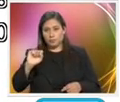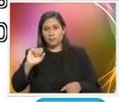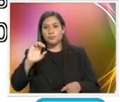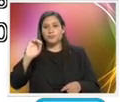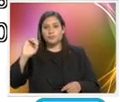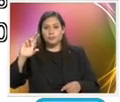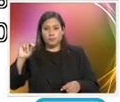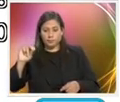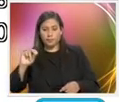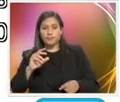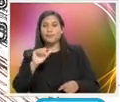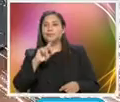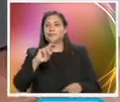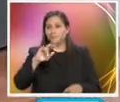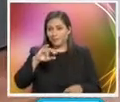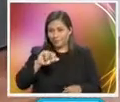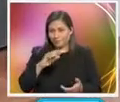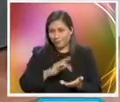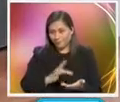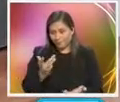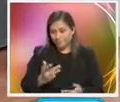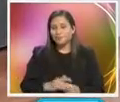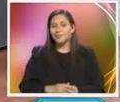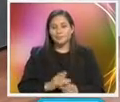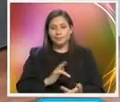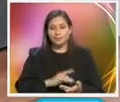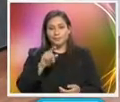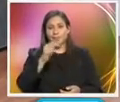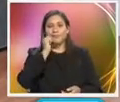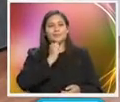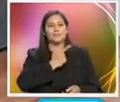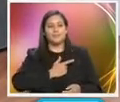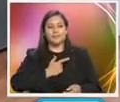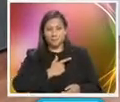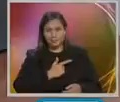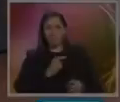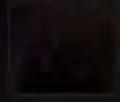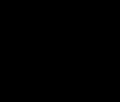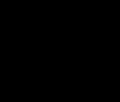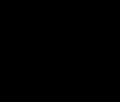080. Adriana, muchas gracias. Gracias a ti, Pau. Siempre es un gusto. Igualmente.